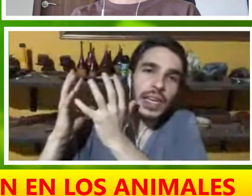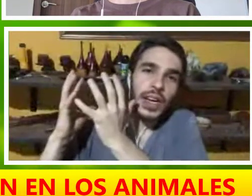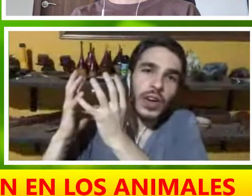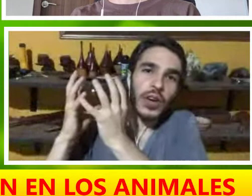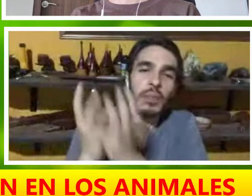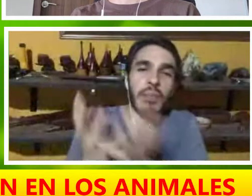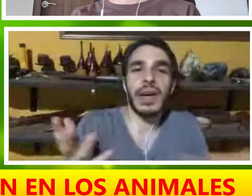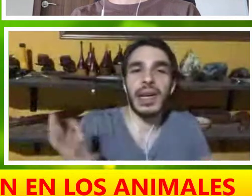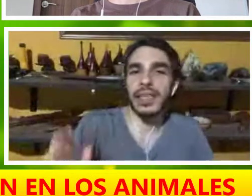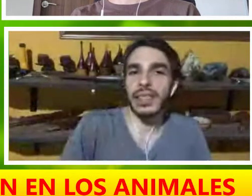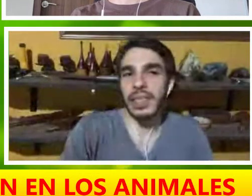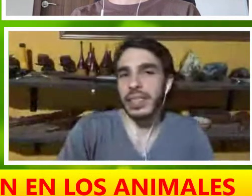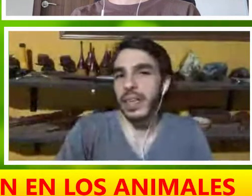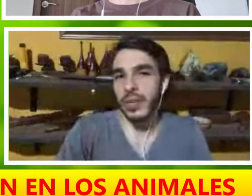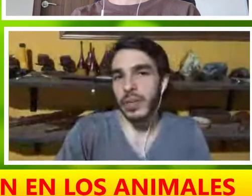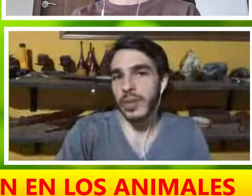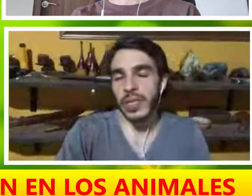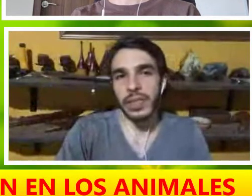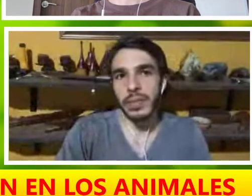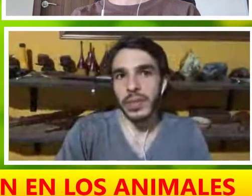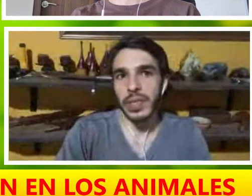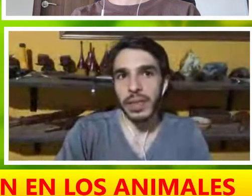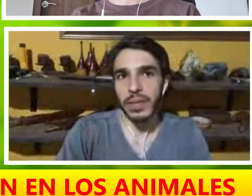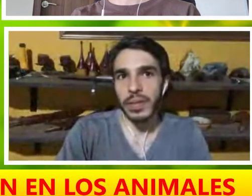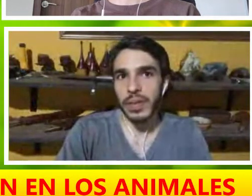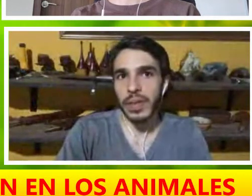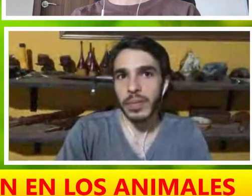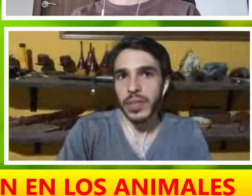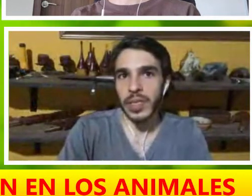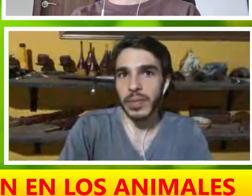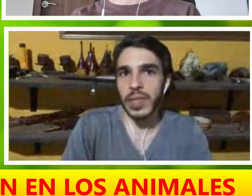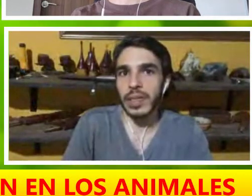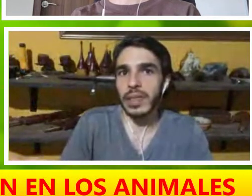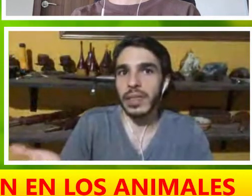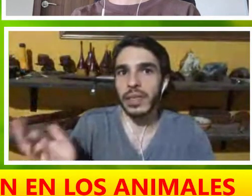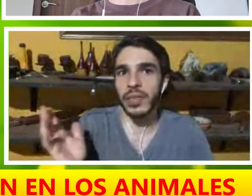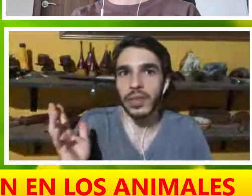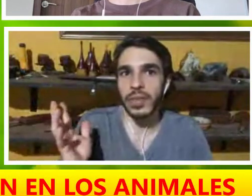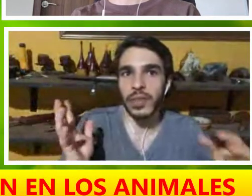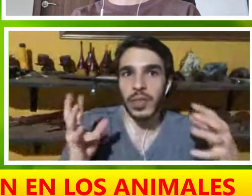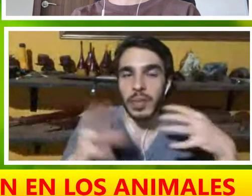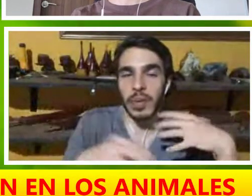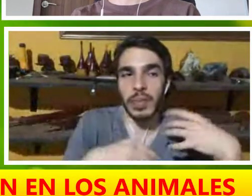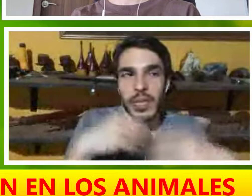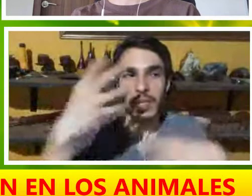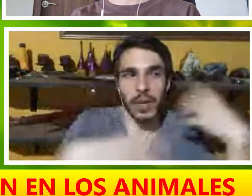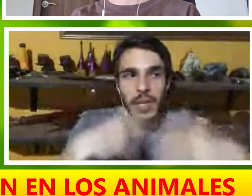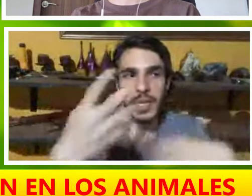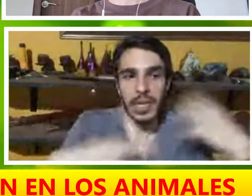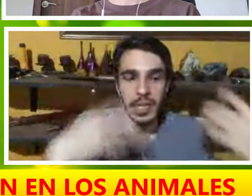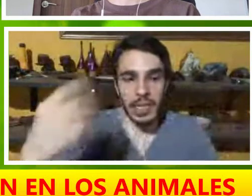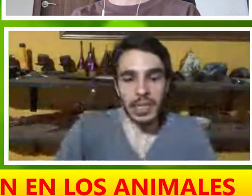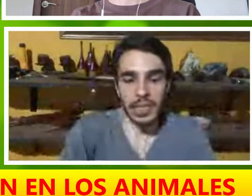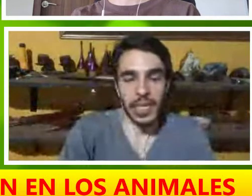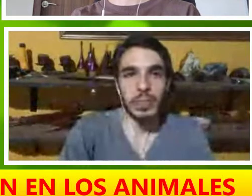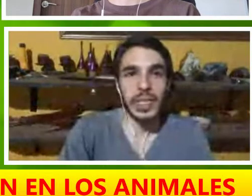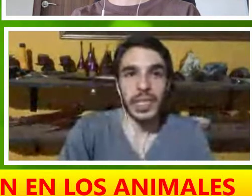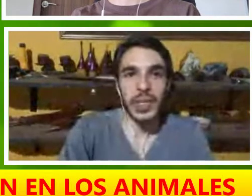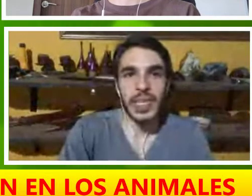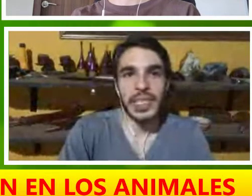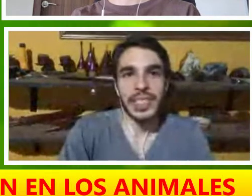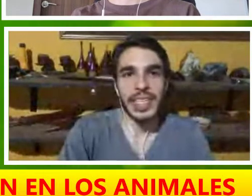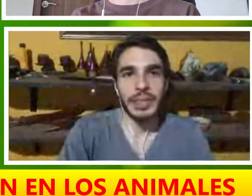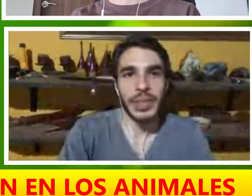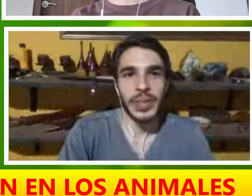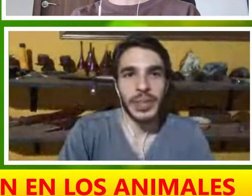animales comparten, es algo hermosísimo, que nosotros, como por esta lógica de estar